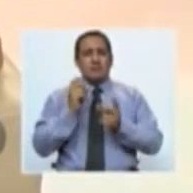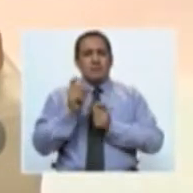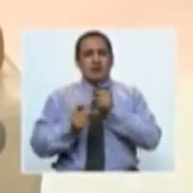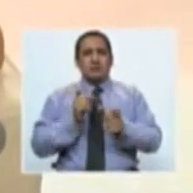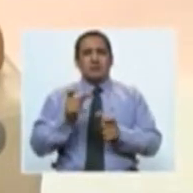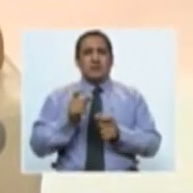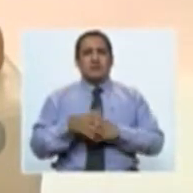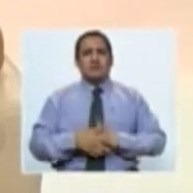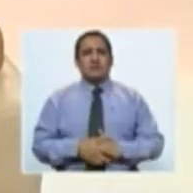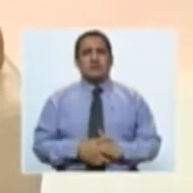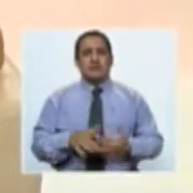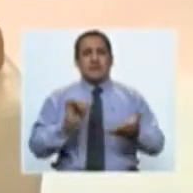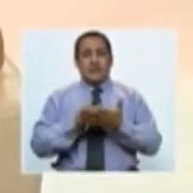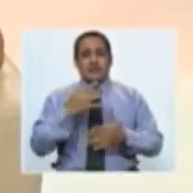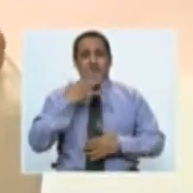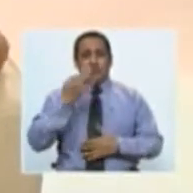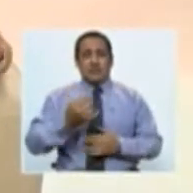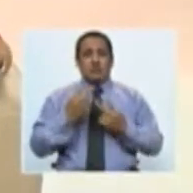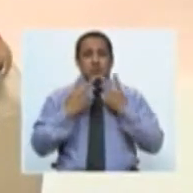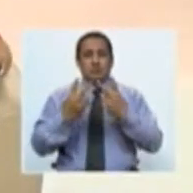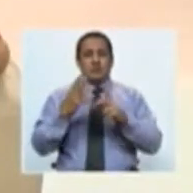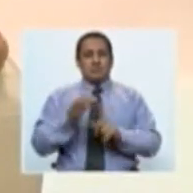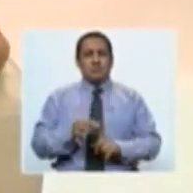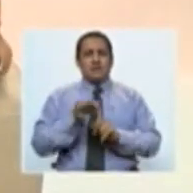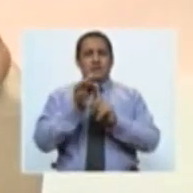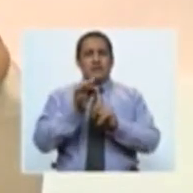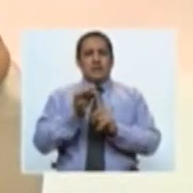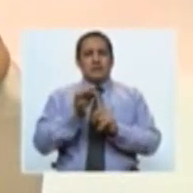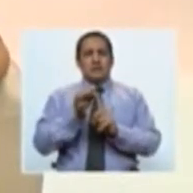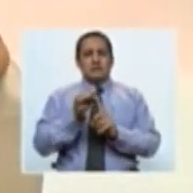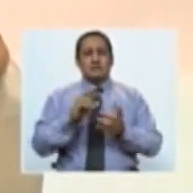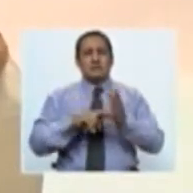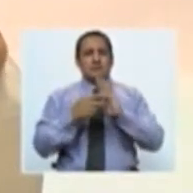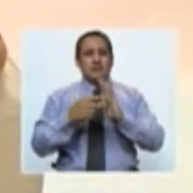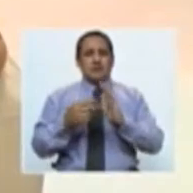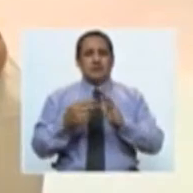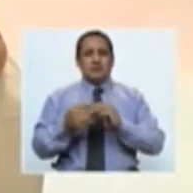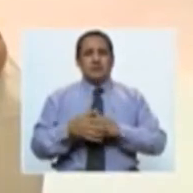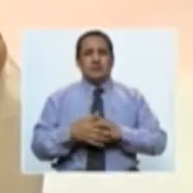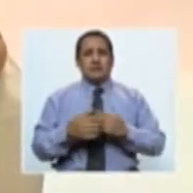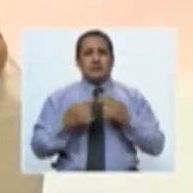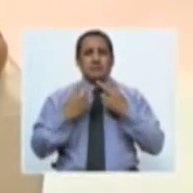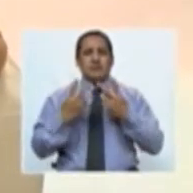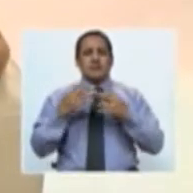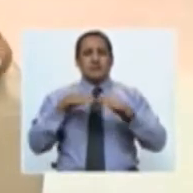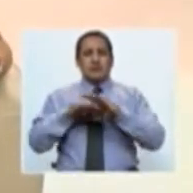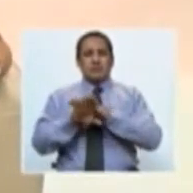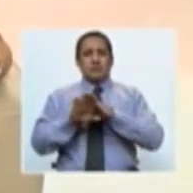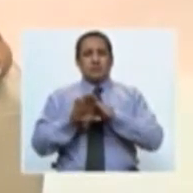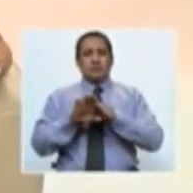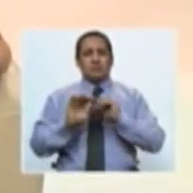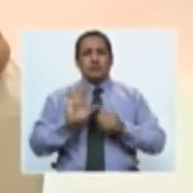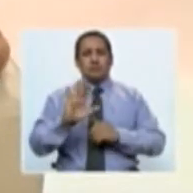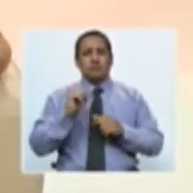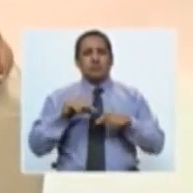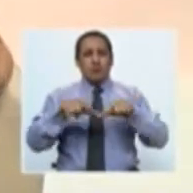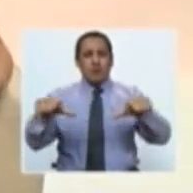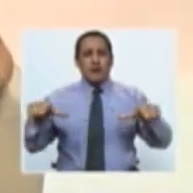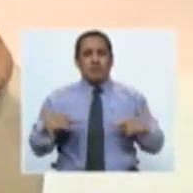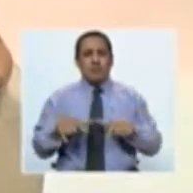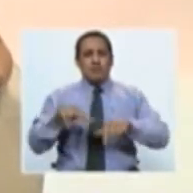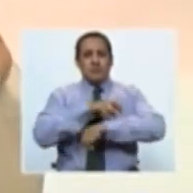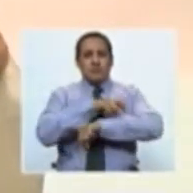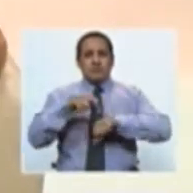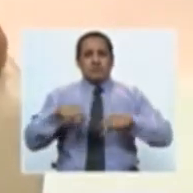¿no? Personas desde un punto de vista privilegiadas, en tanto tienen dentro de su